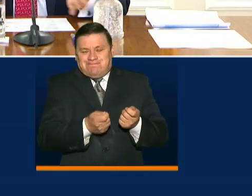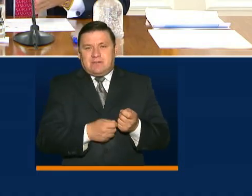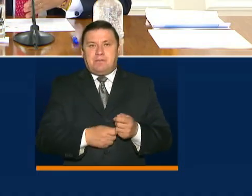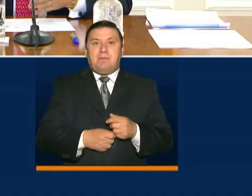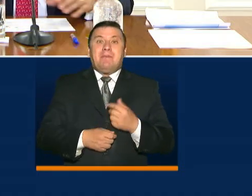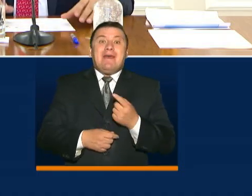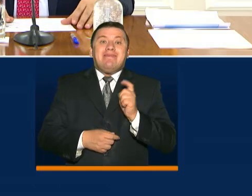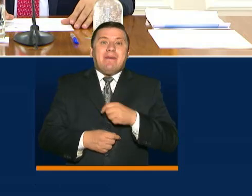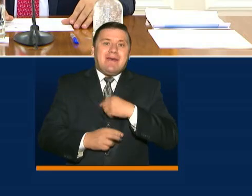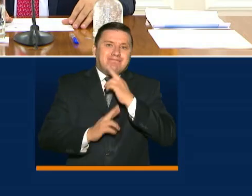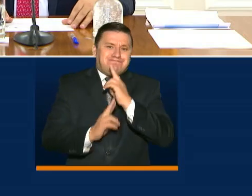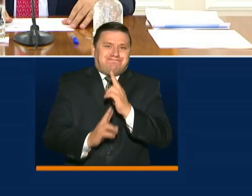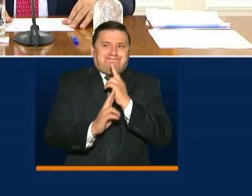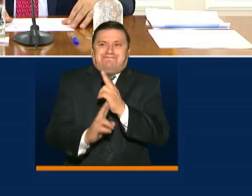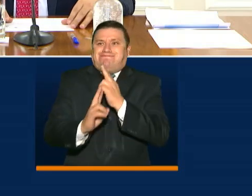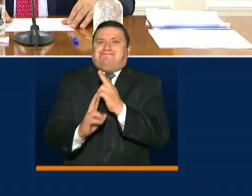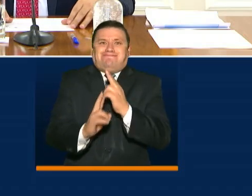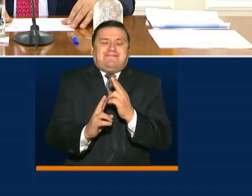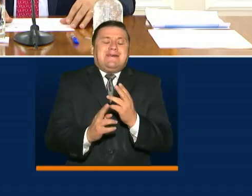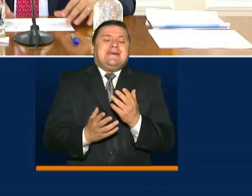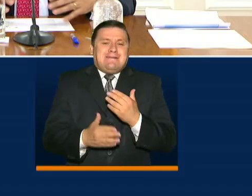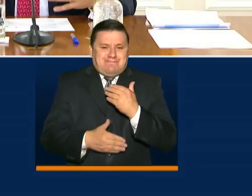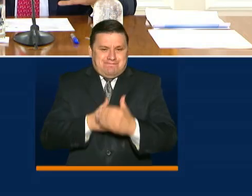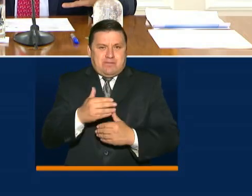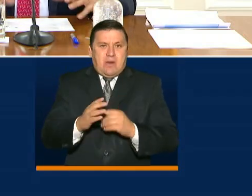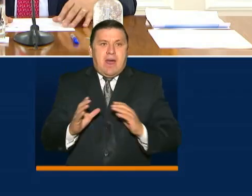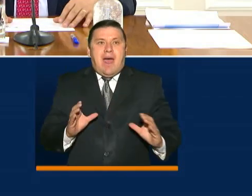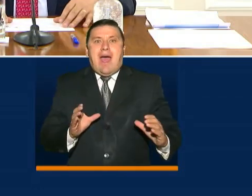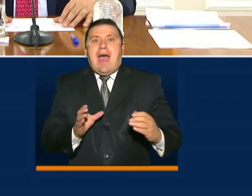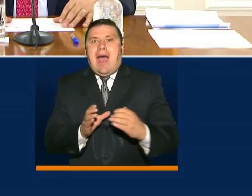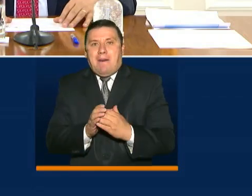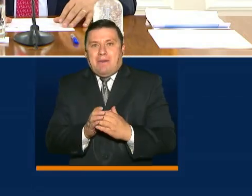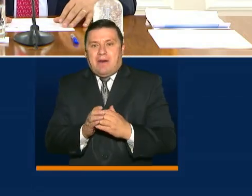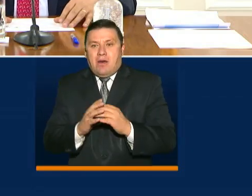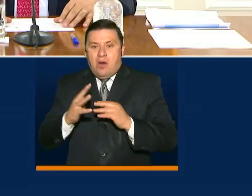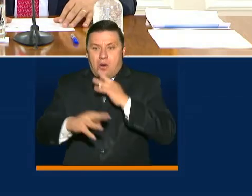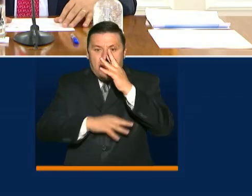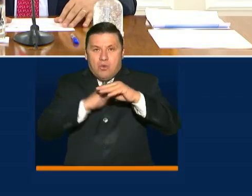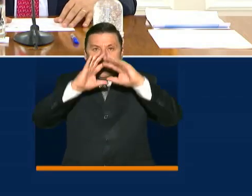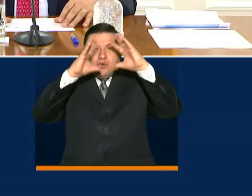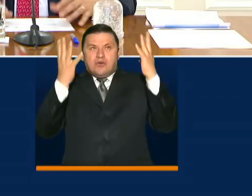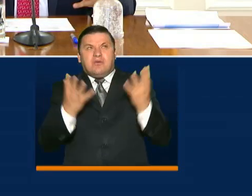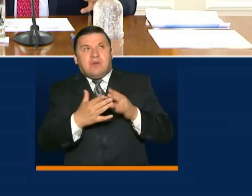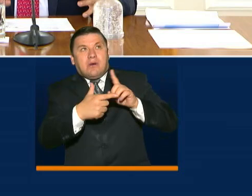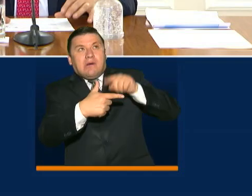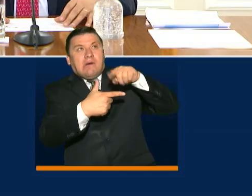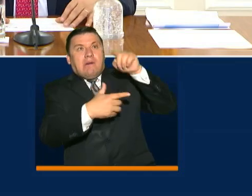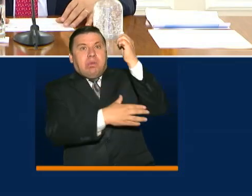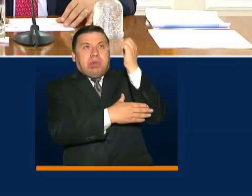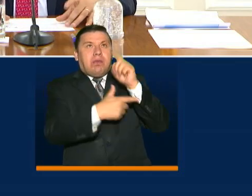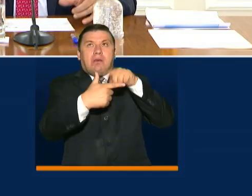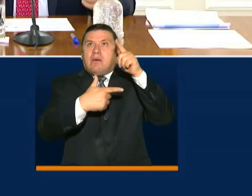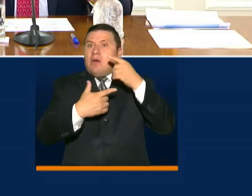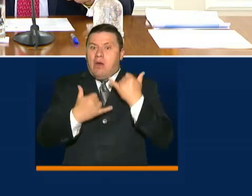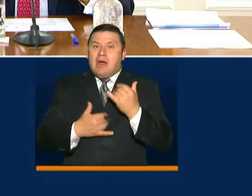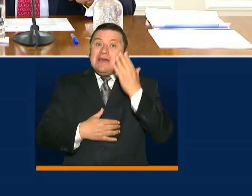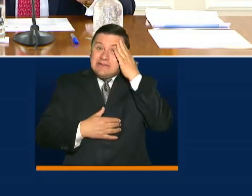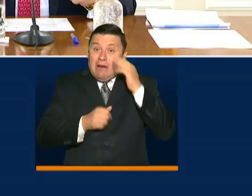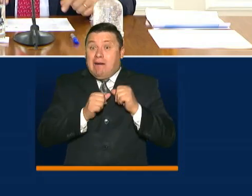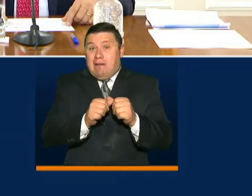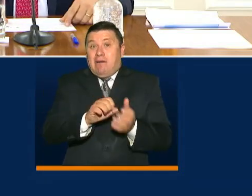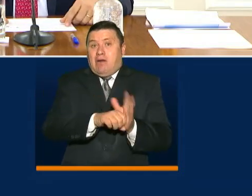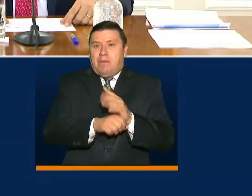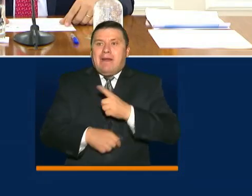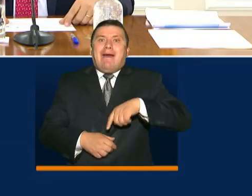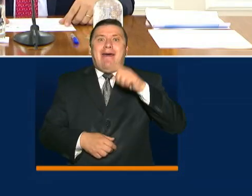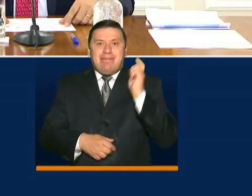una respuesta a lo que será la adaptación económica del mundo en un escenario donde el COVID estará presente, pero donde